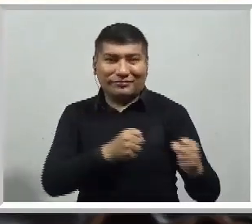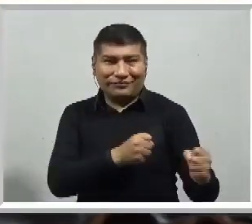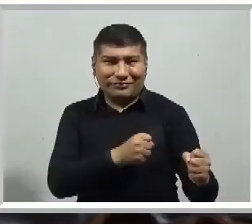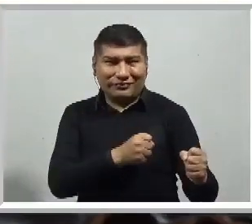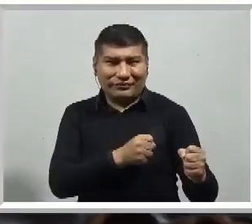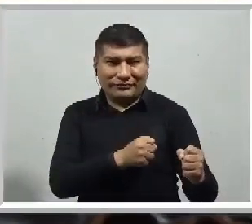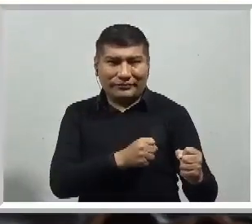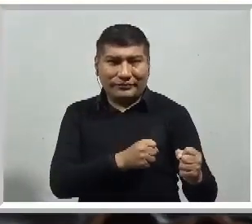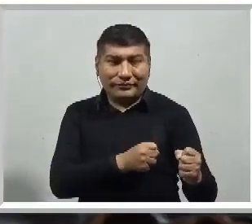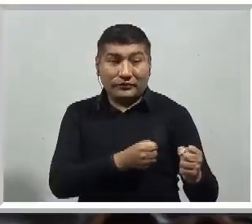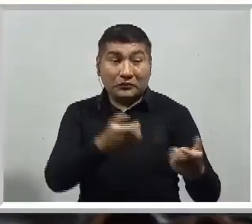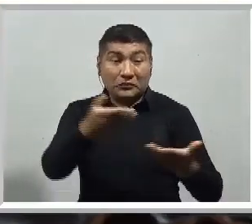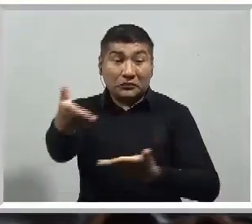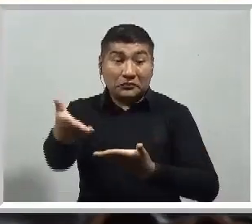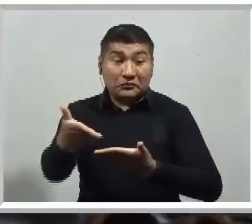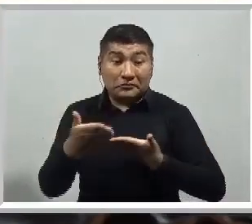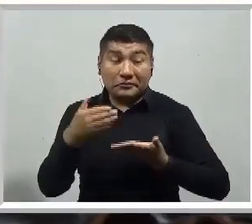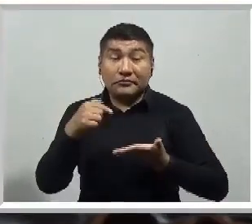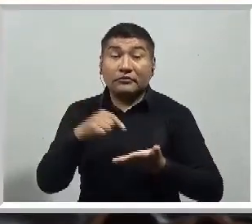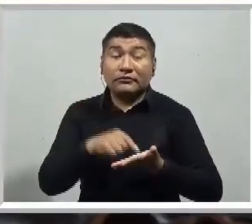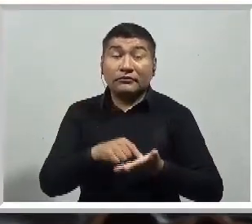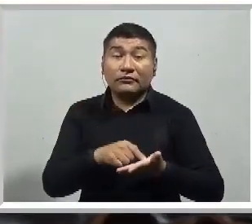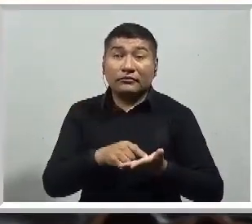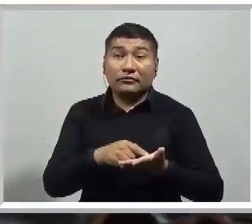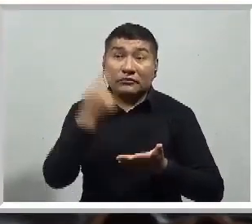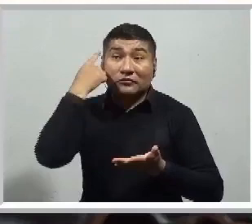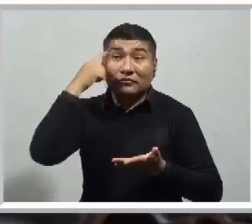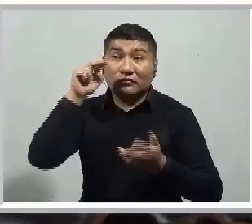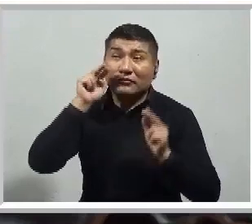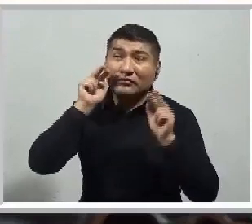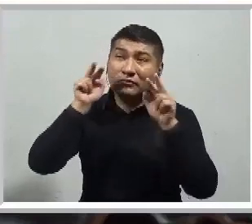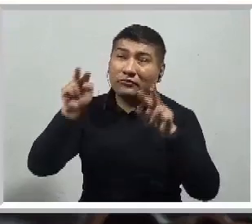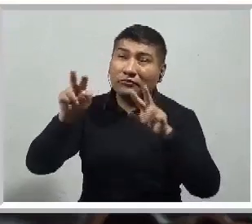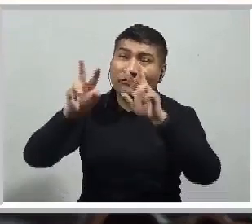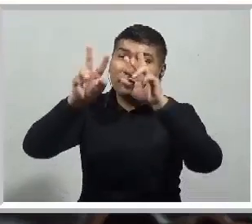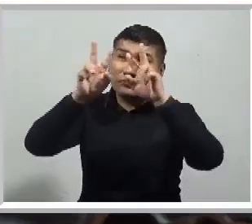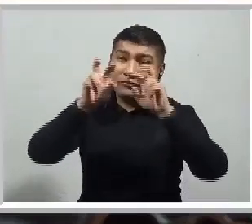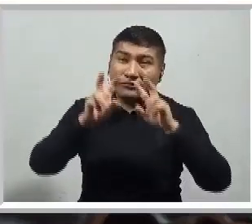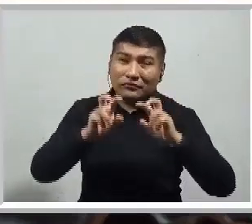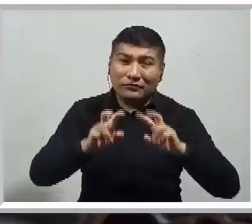Pues nos invita a esta celebración a mirar y revisar la vida,